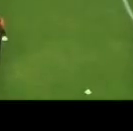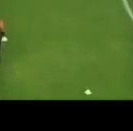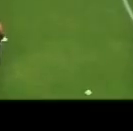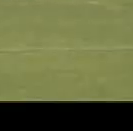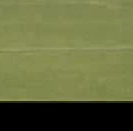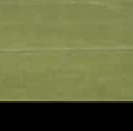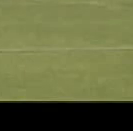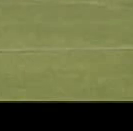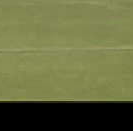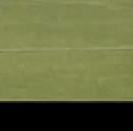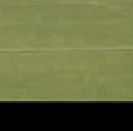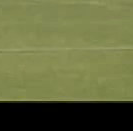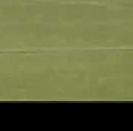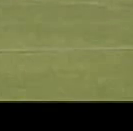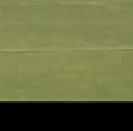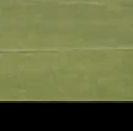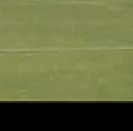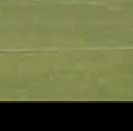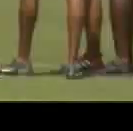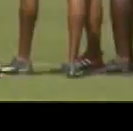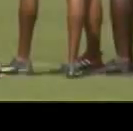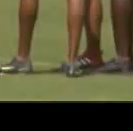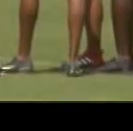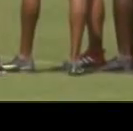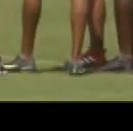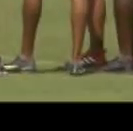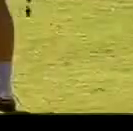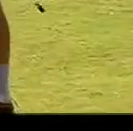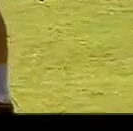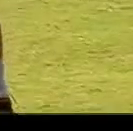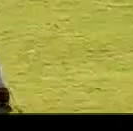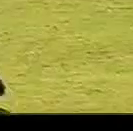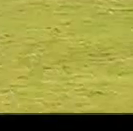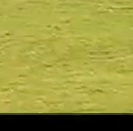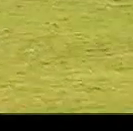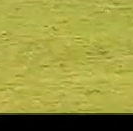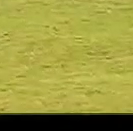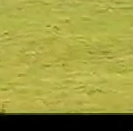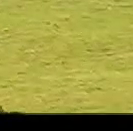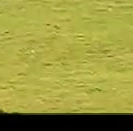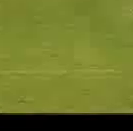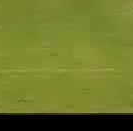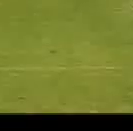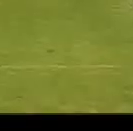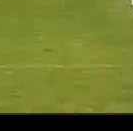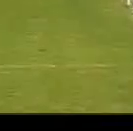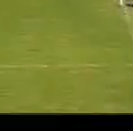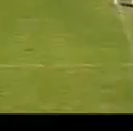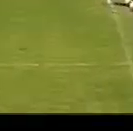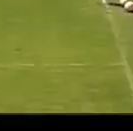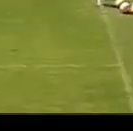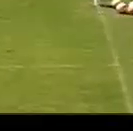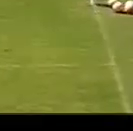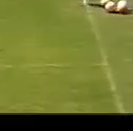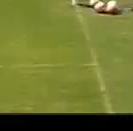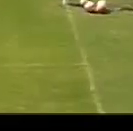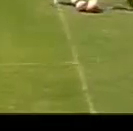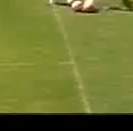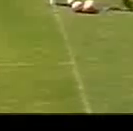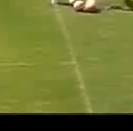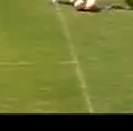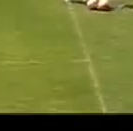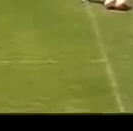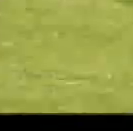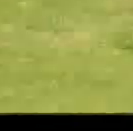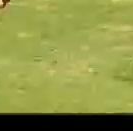el cierre de esta segunda etapa y sabremos dónde se jugarán las finales del campeonato nacional. ¿Cómo se preparan los equipos del fútbol ecuatoriano para lo que será la última